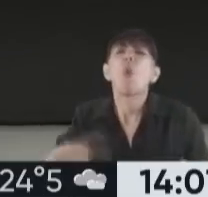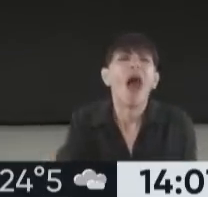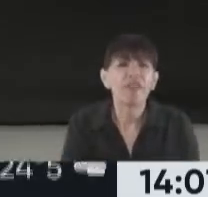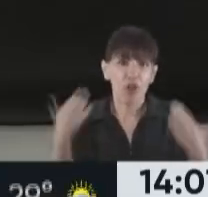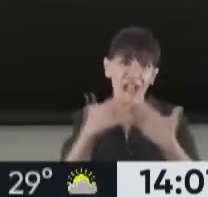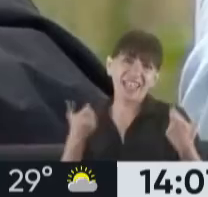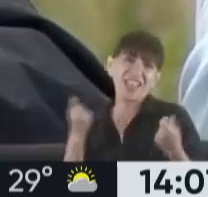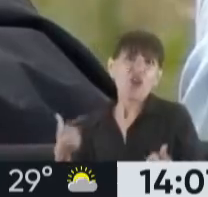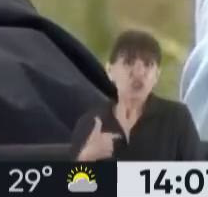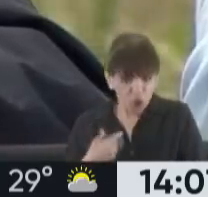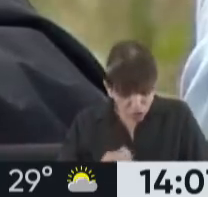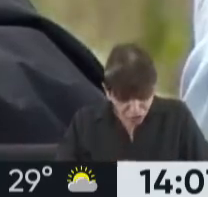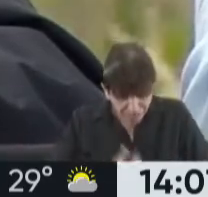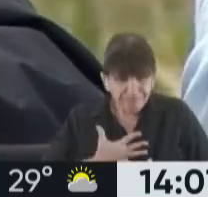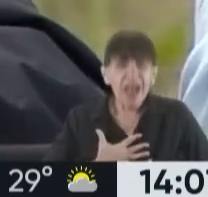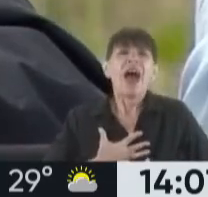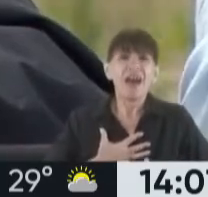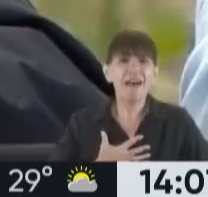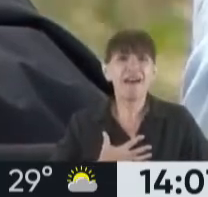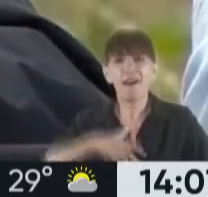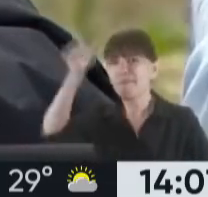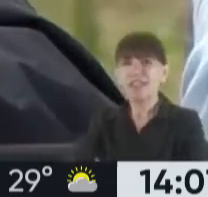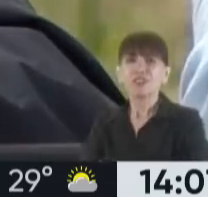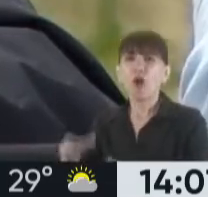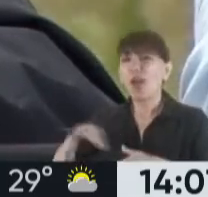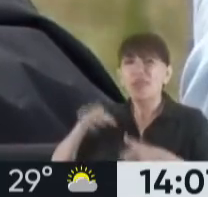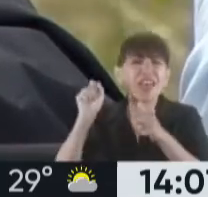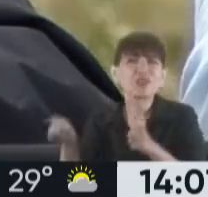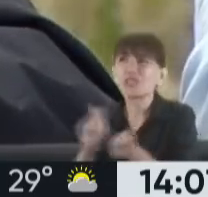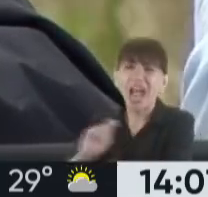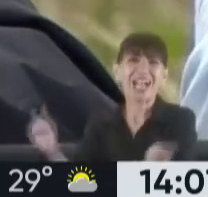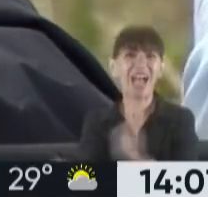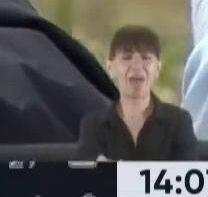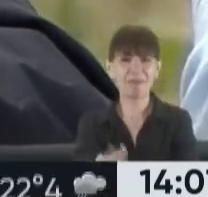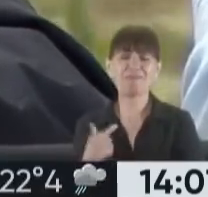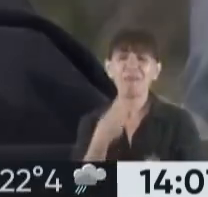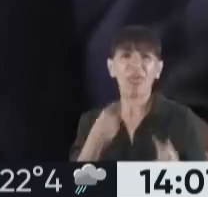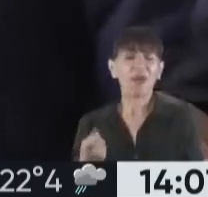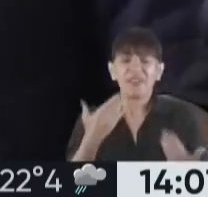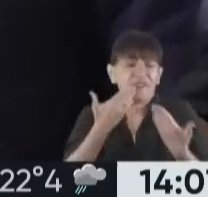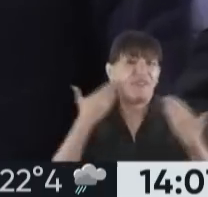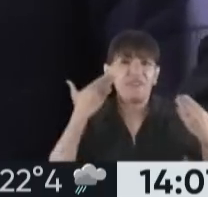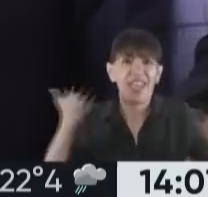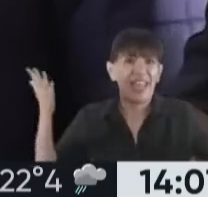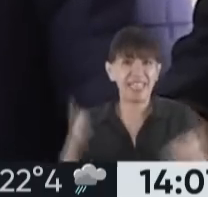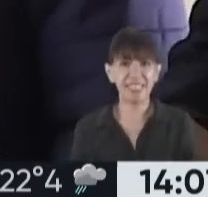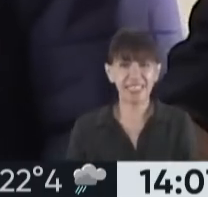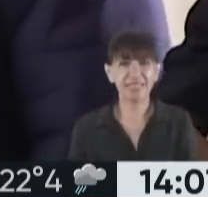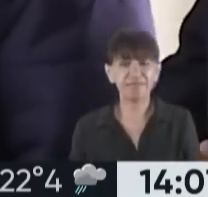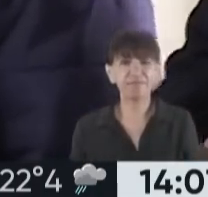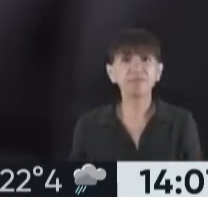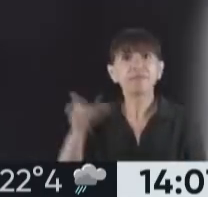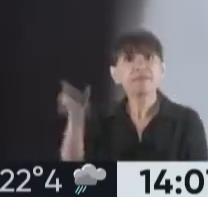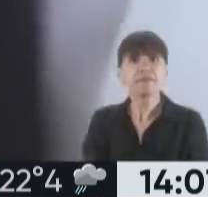ese momento efectivamente le estamos cambiando la vida a alguien. Efectivamente le estamos cambiando la vida a alguien. A alguien